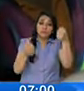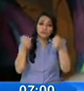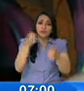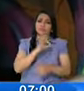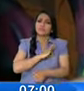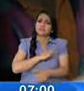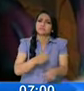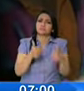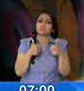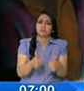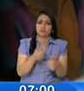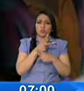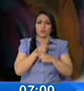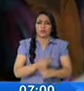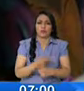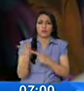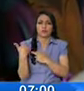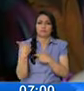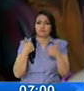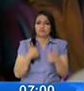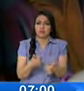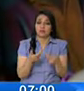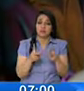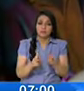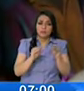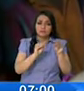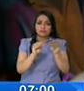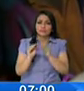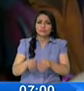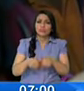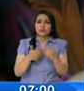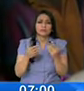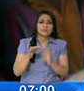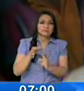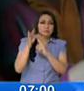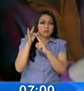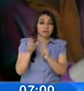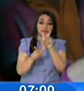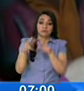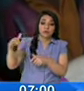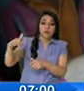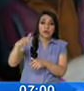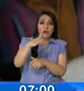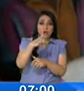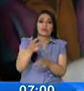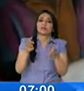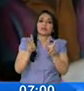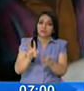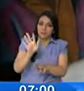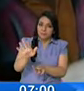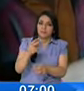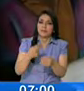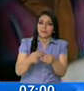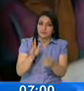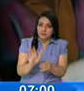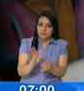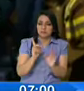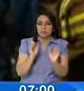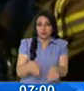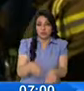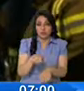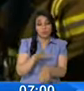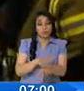responsabilidad justo al volante. También la educación que estamos impartiendo especialmente a los peatones, porque también son partícipes en un accidente de